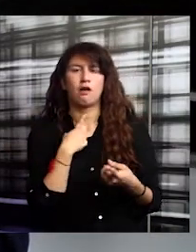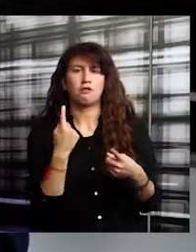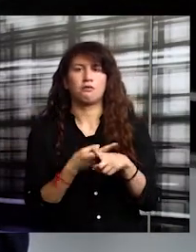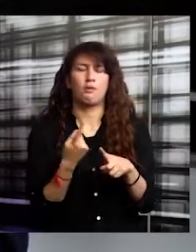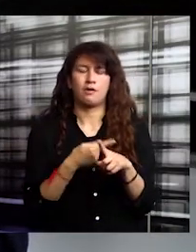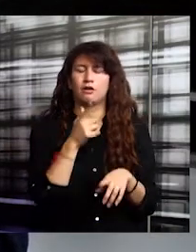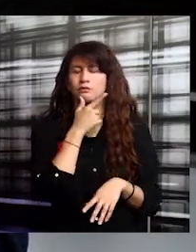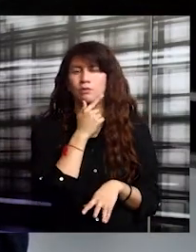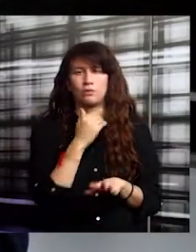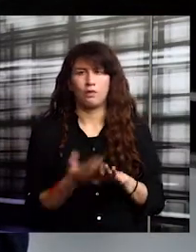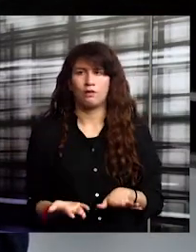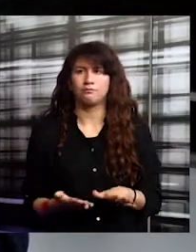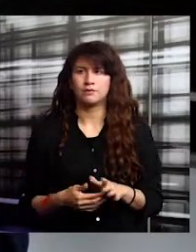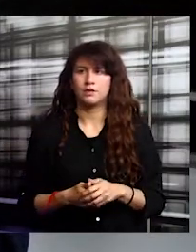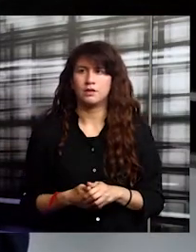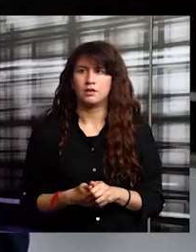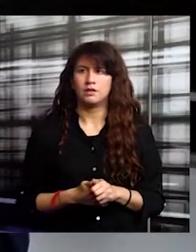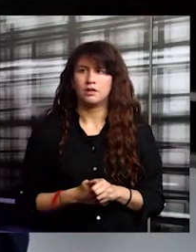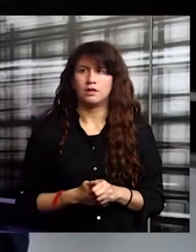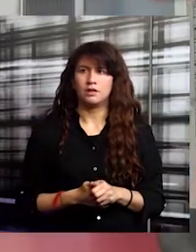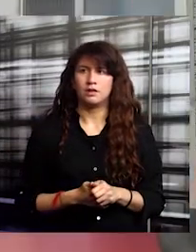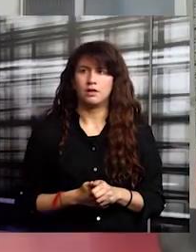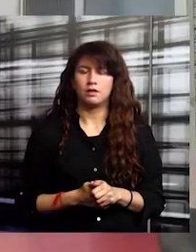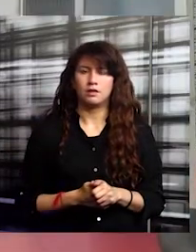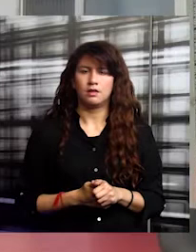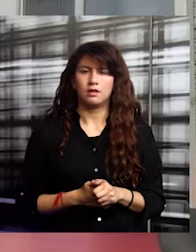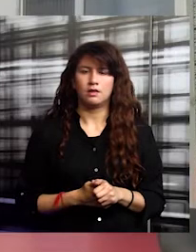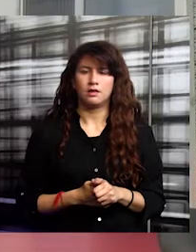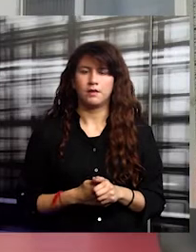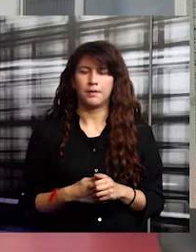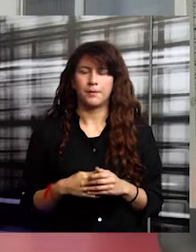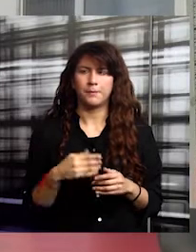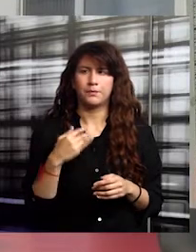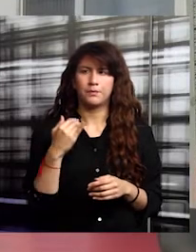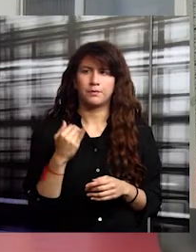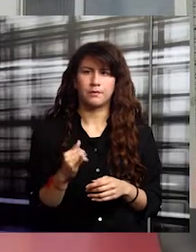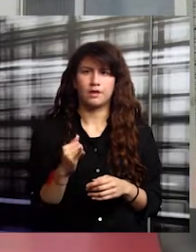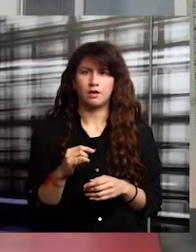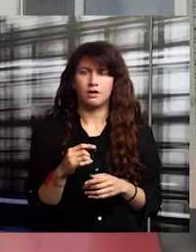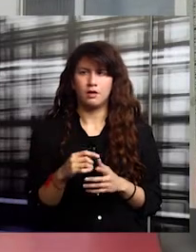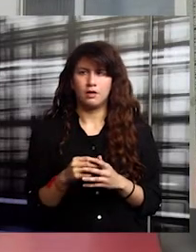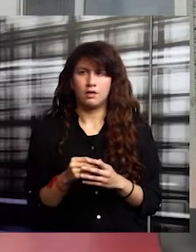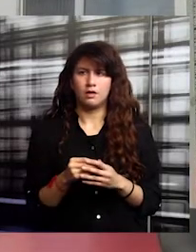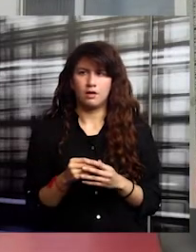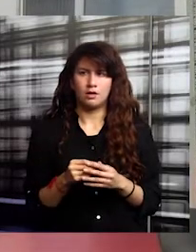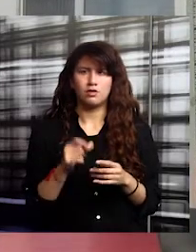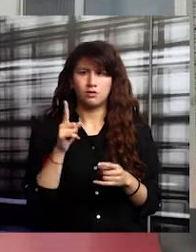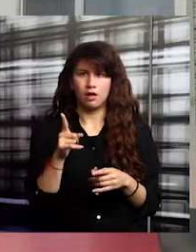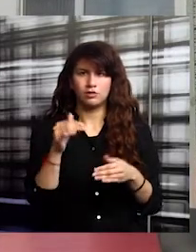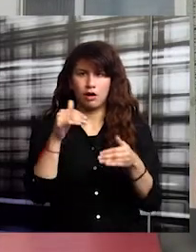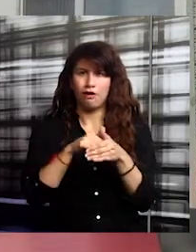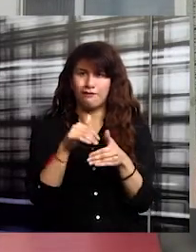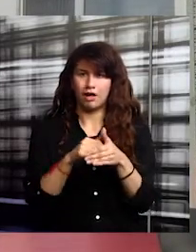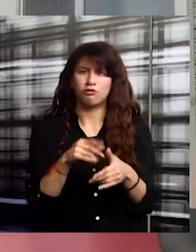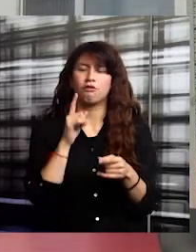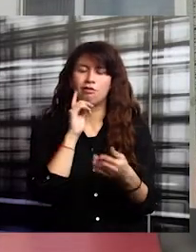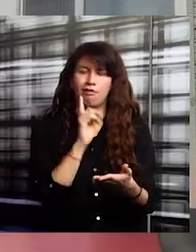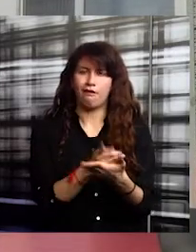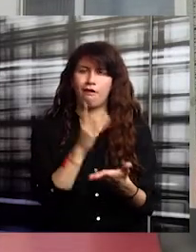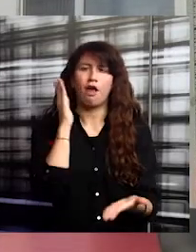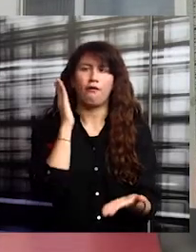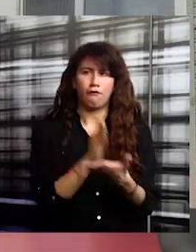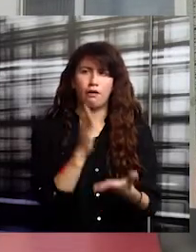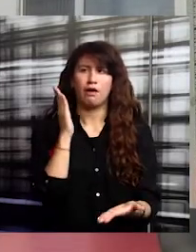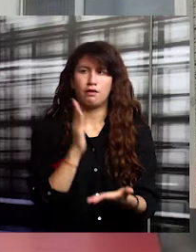obligatorio. Obligatorio. Y acá ¿Se podrá cambiar eso rápidamente? Sí, eso. El texto dice que están todos de